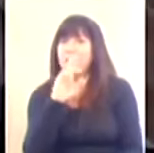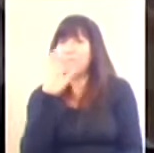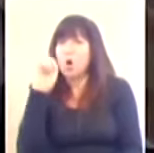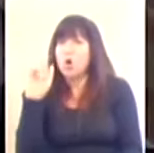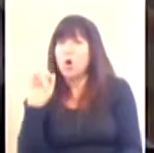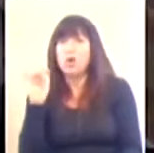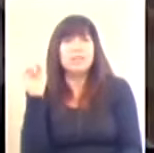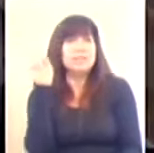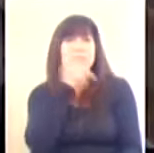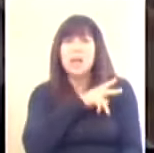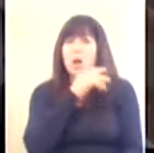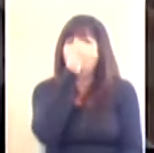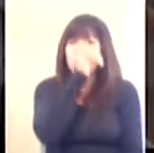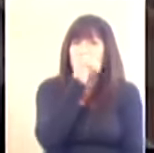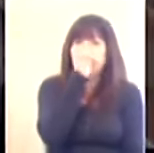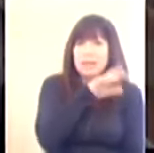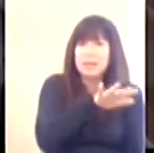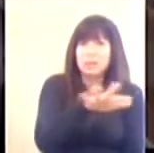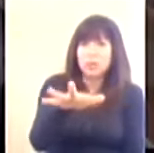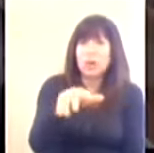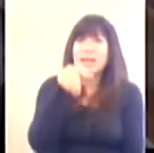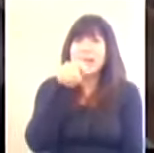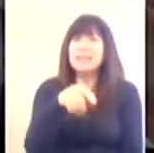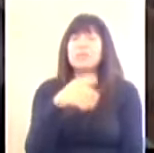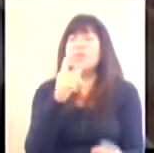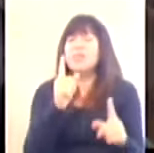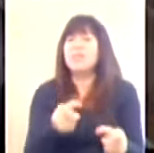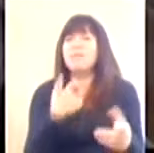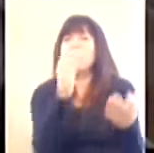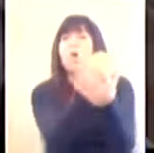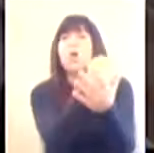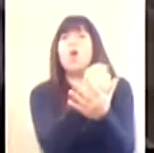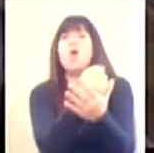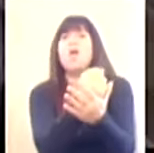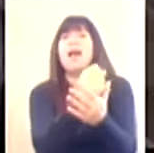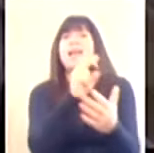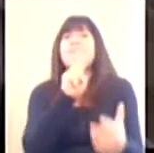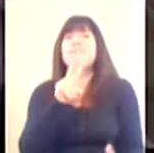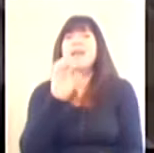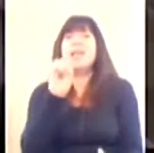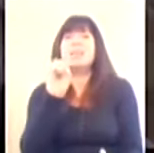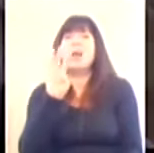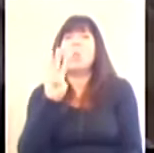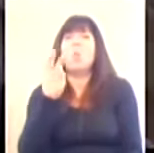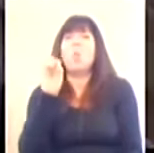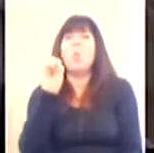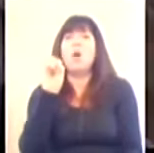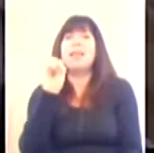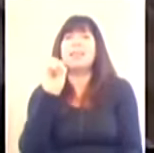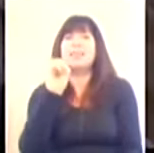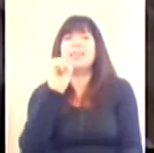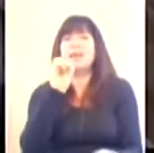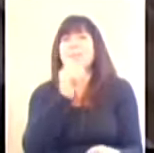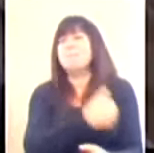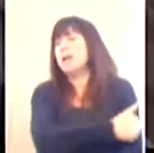digamos que si pensamos que ese es donde tenemos que llegar en el 2040 para todo el mundo, no va a poder ser que